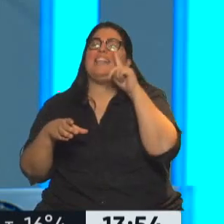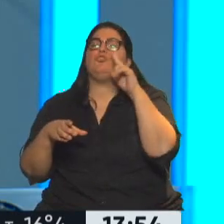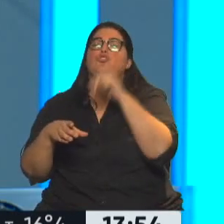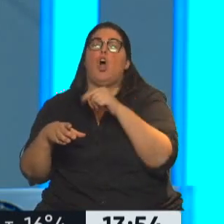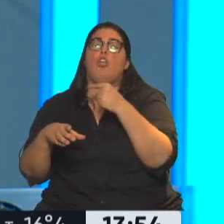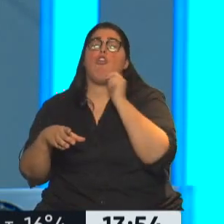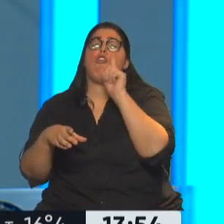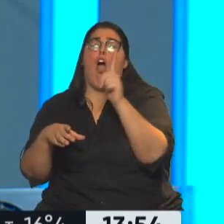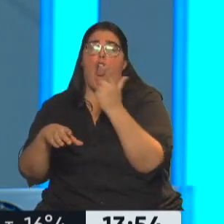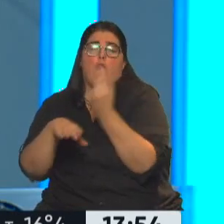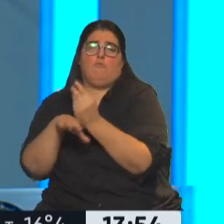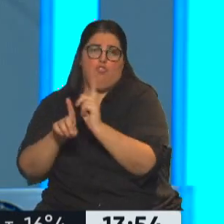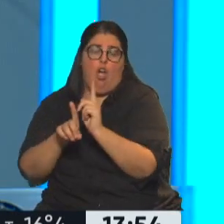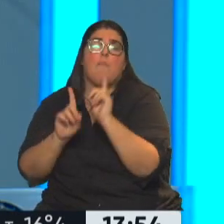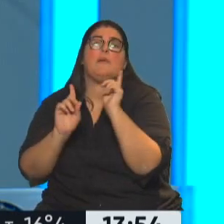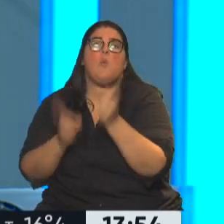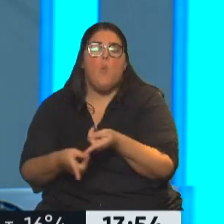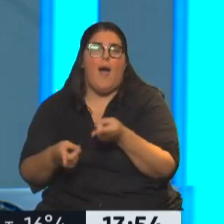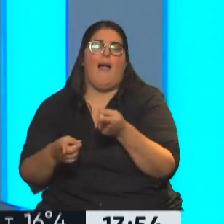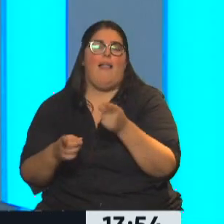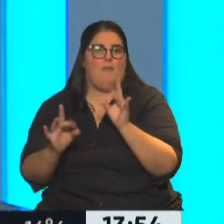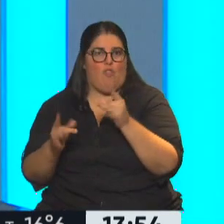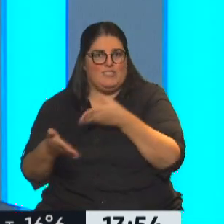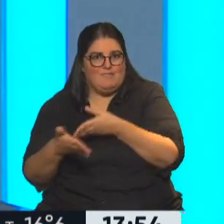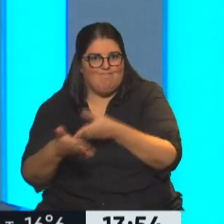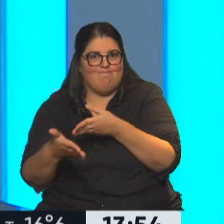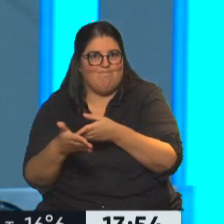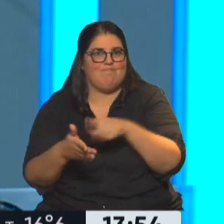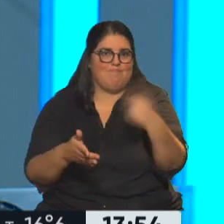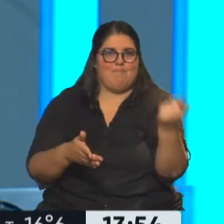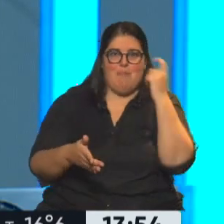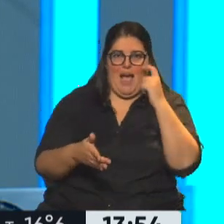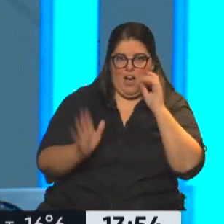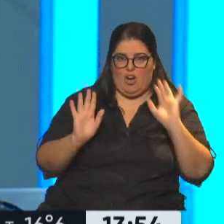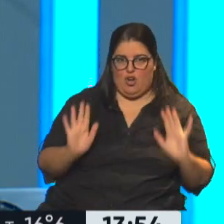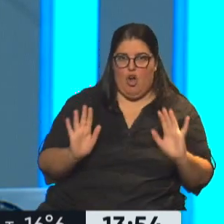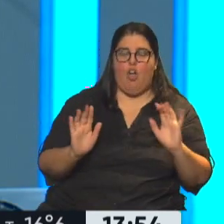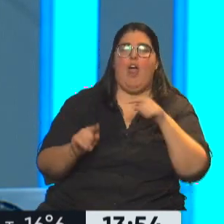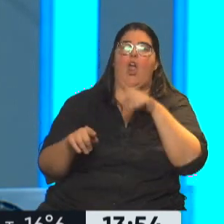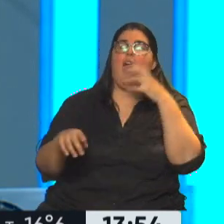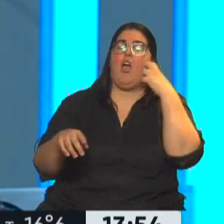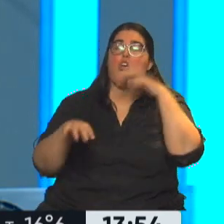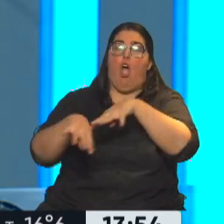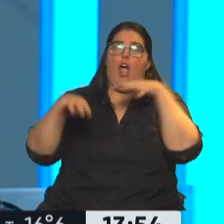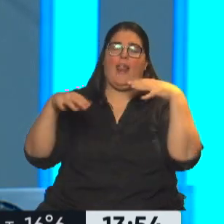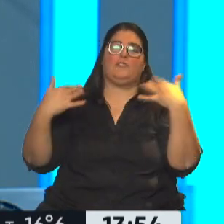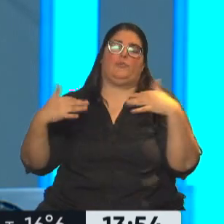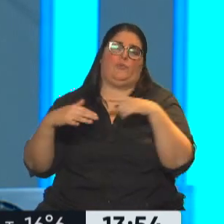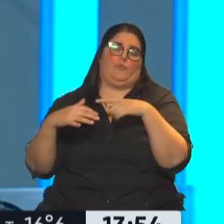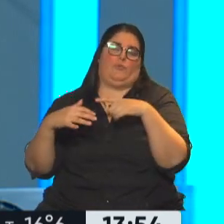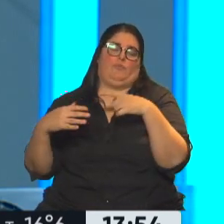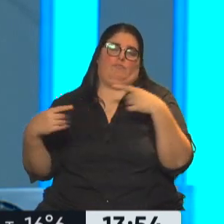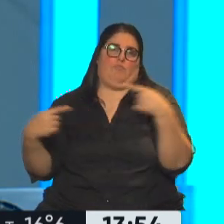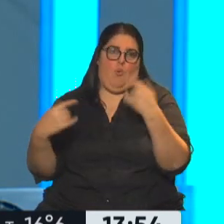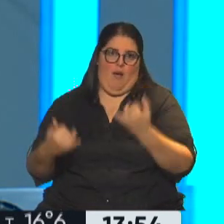ser oposición, algo que Macron no tuvo en su primer mandato y que ahora de pronto se abre un frente, ¿no?, en el Congreso. Entonces creo que hay una pregunta acerca de,